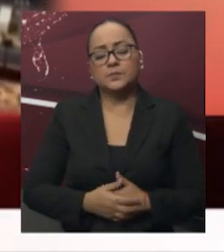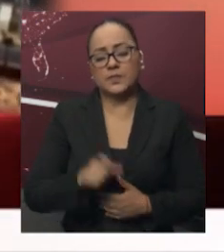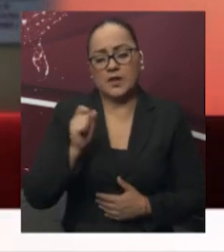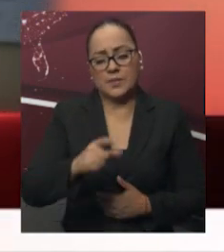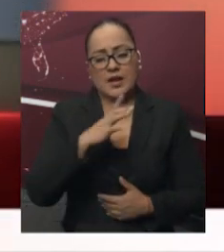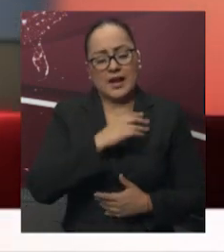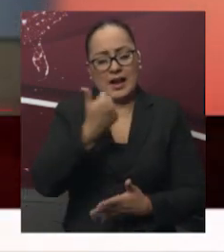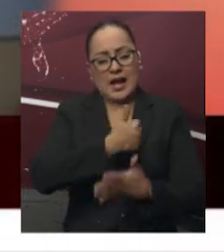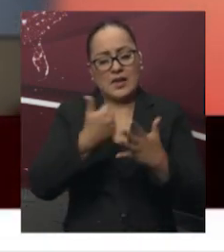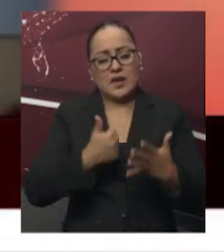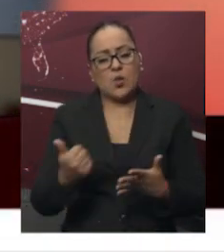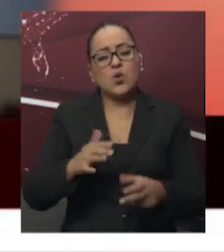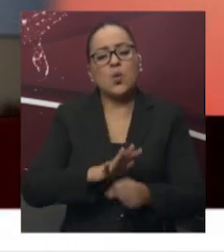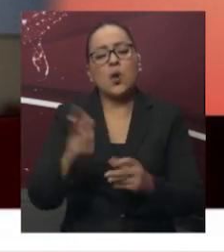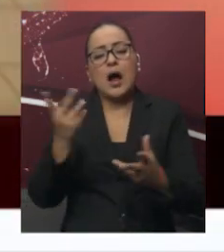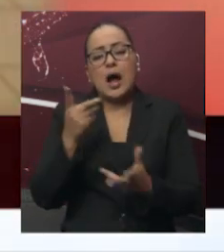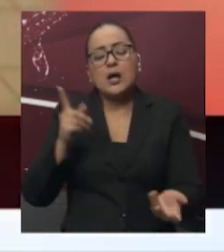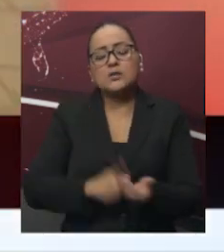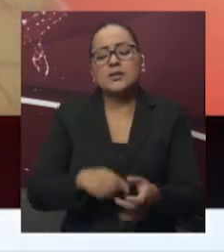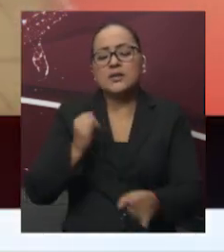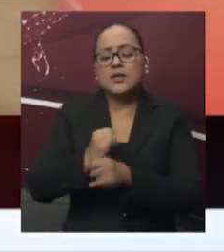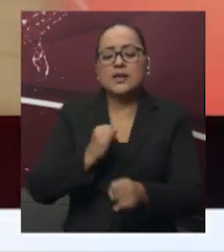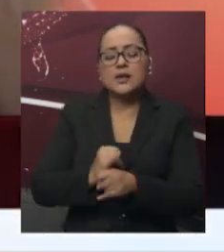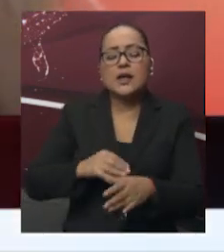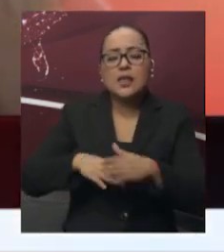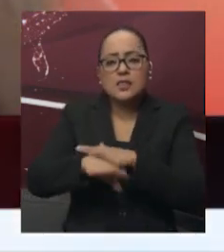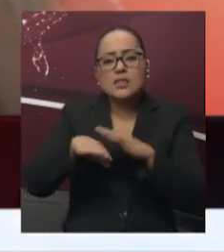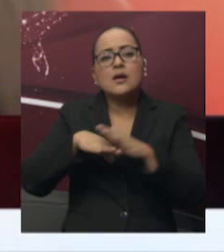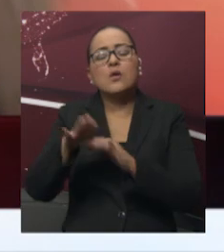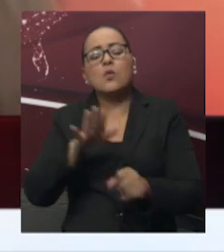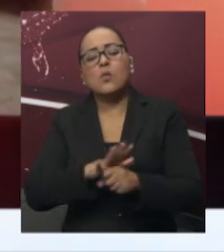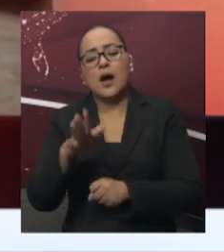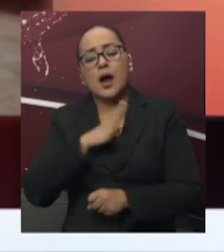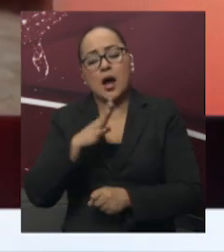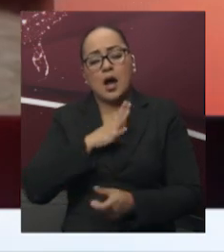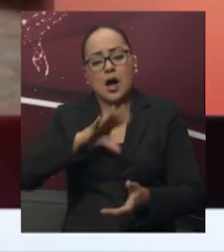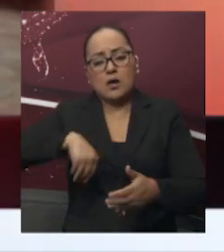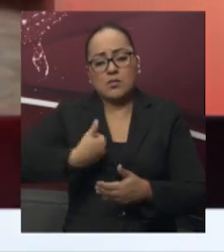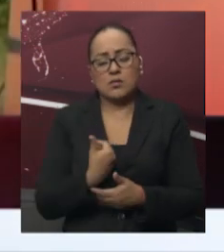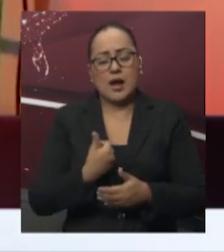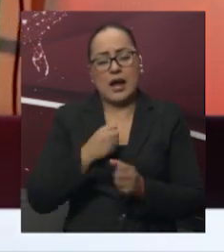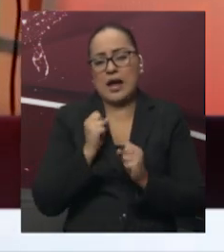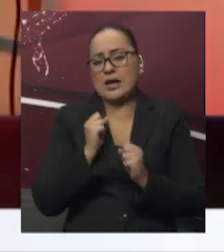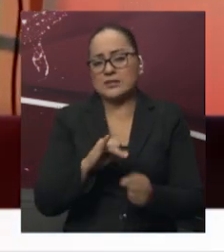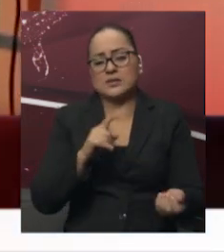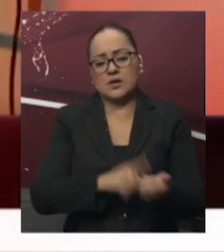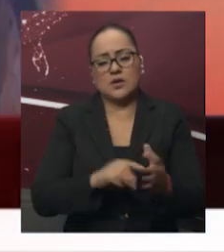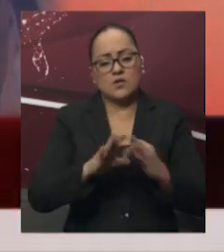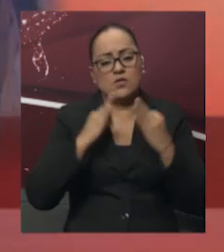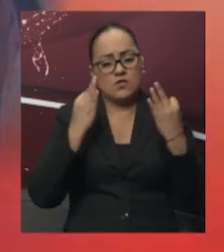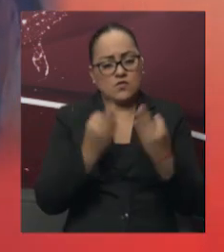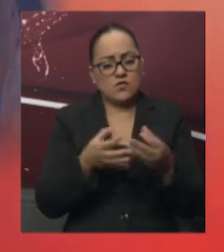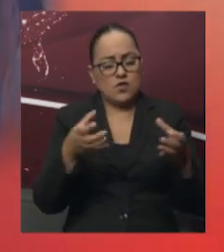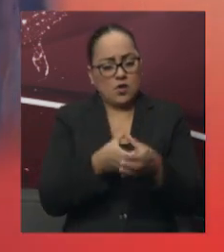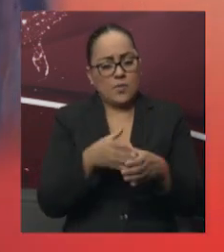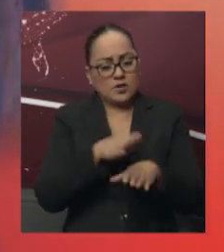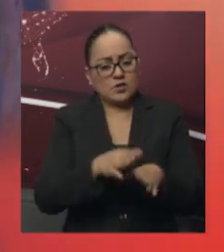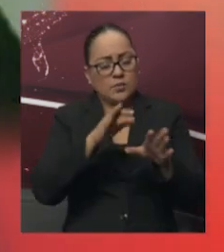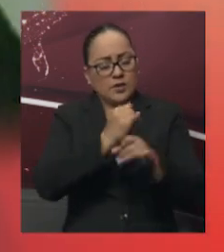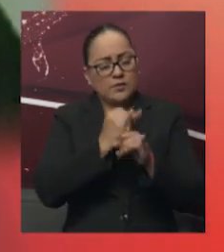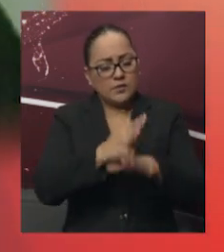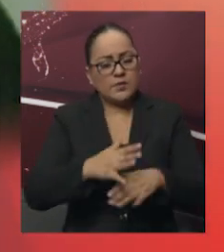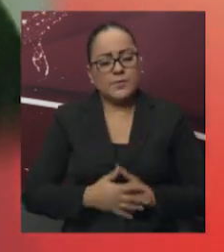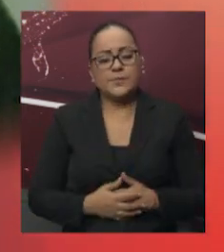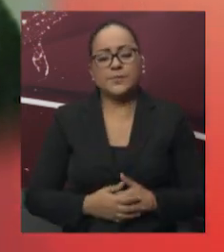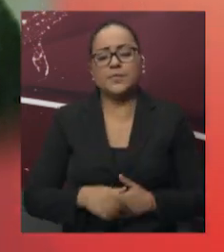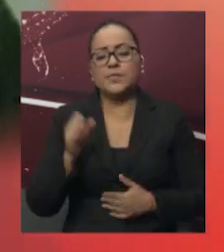cosa que hacemos, cada página que consultamos y se van creando estos archivos de bases de datos. Y bueno,